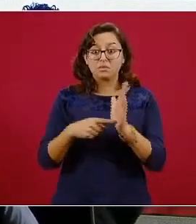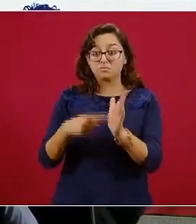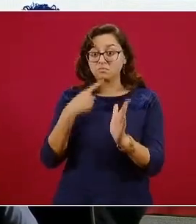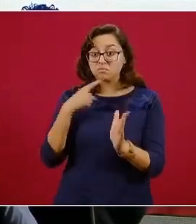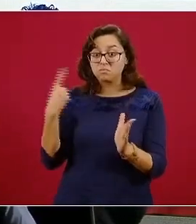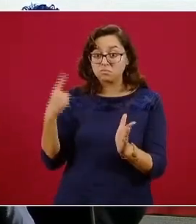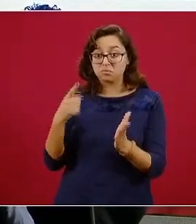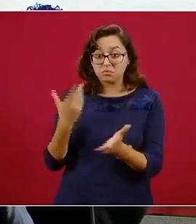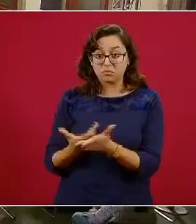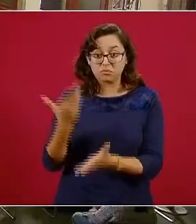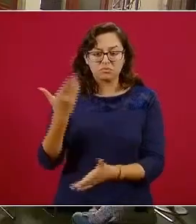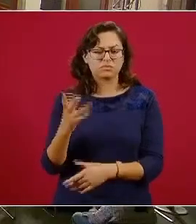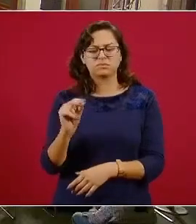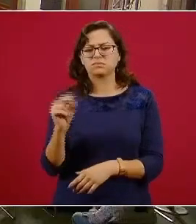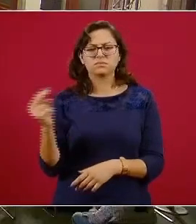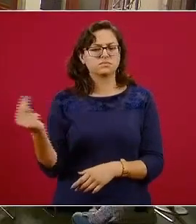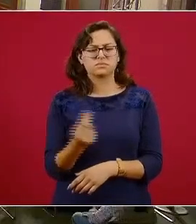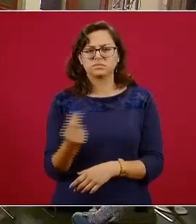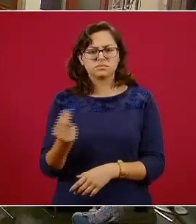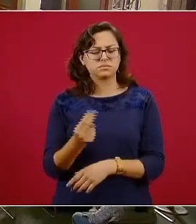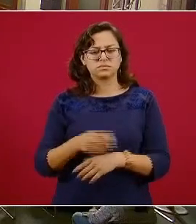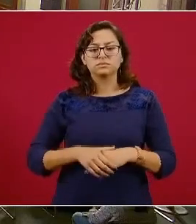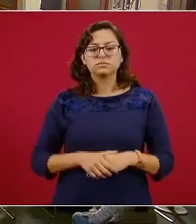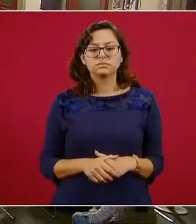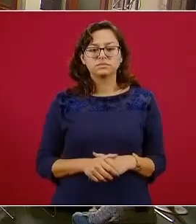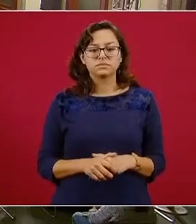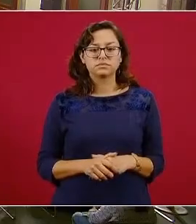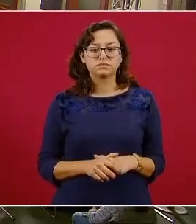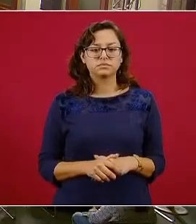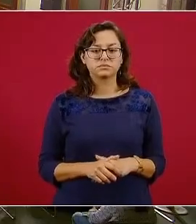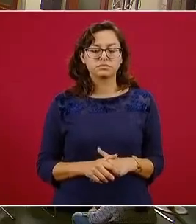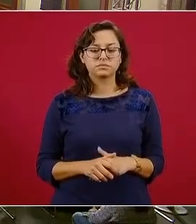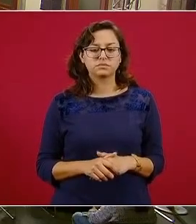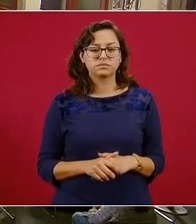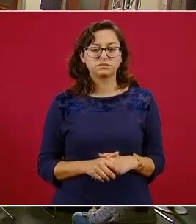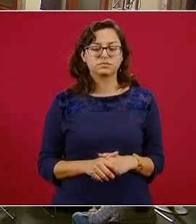denuncia legal. La que sigue, por favor.